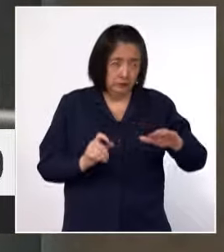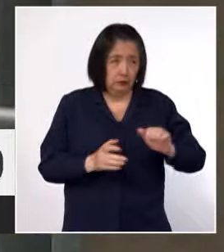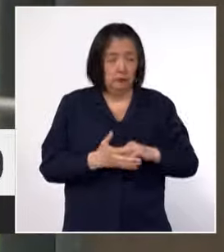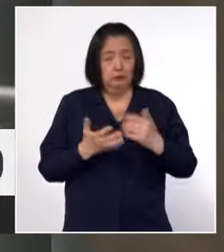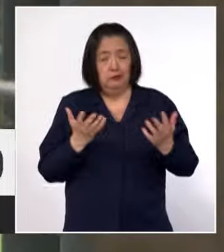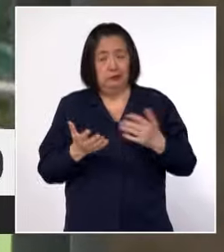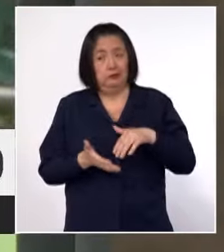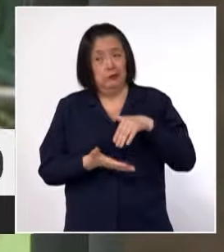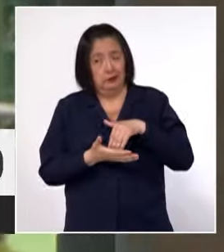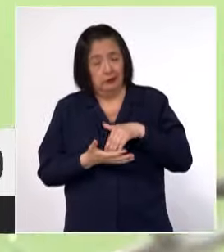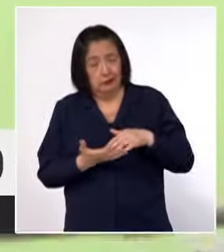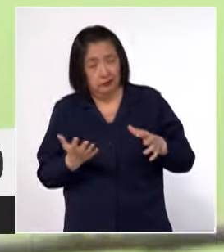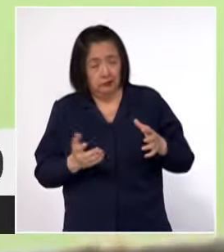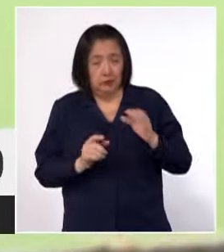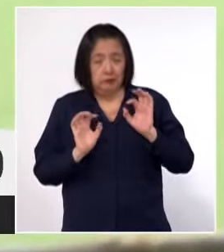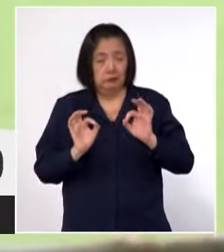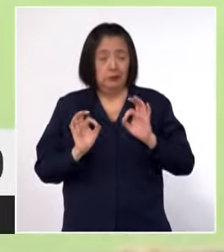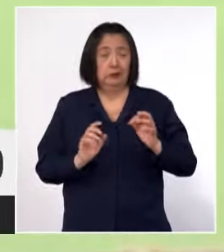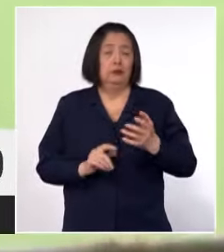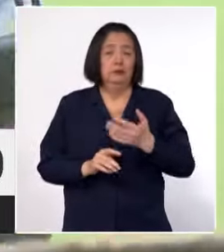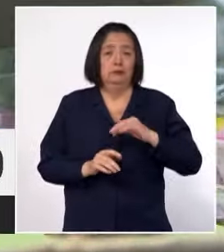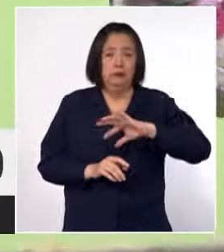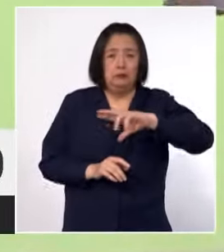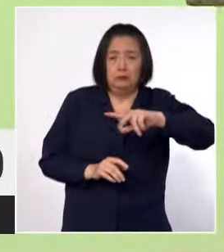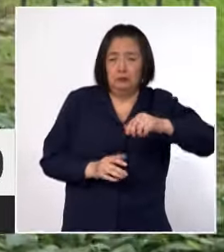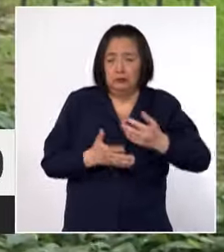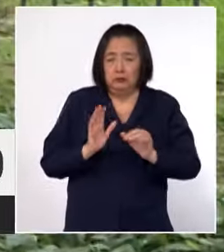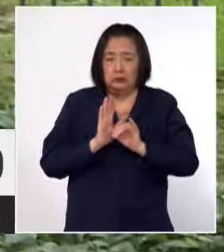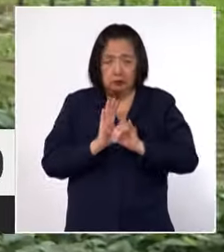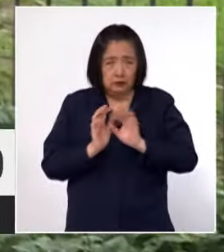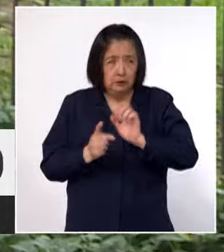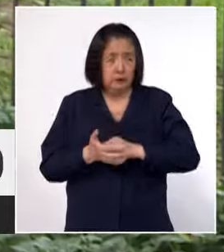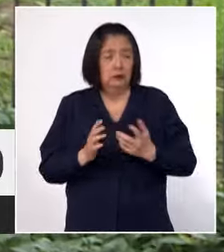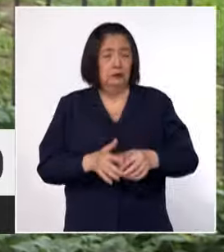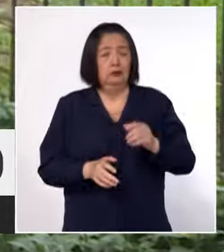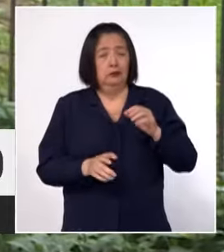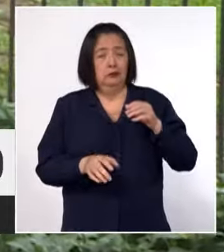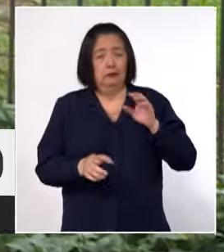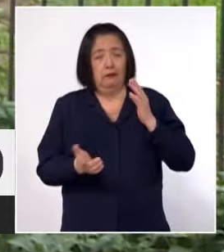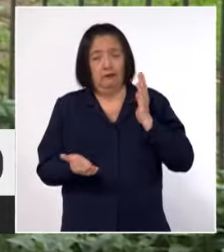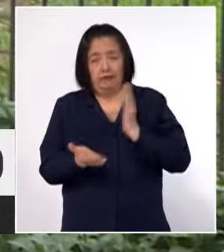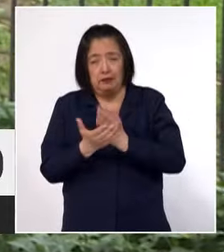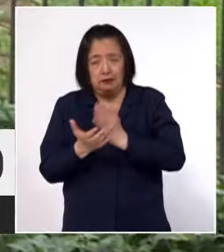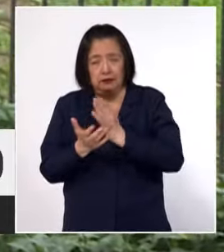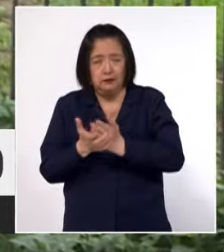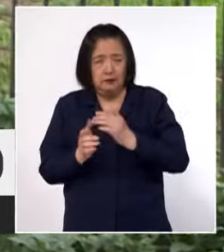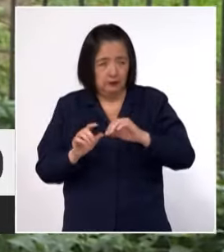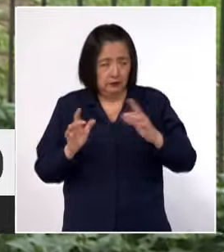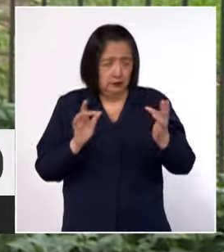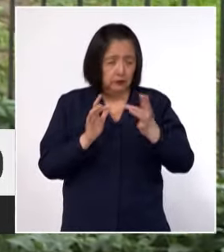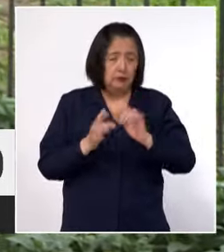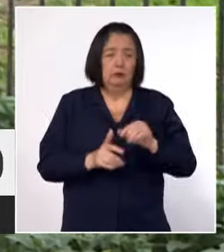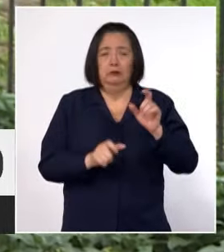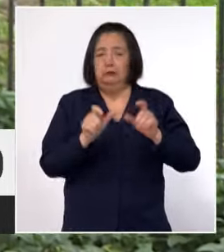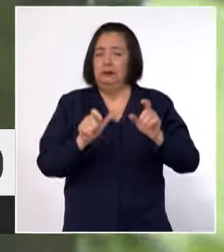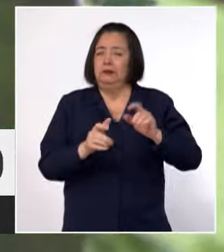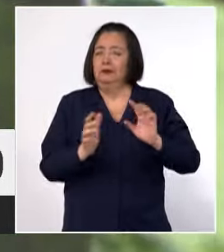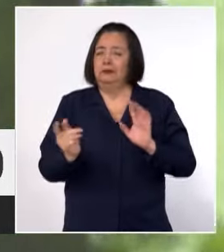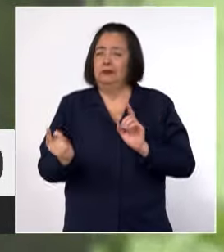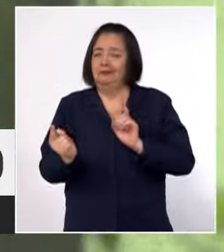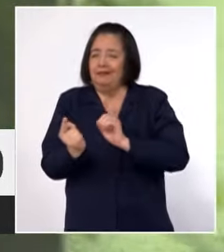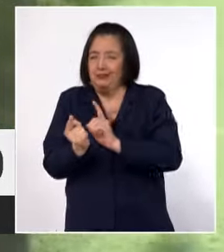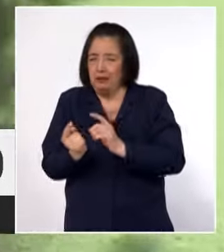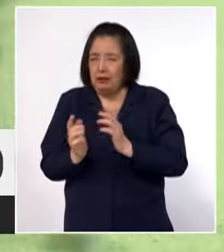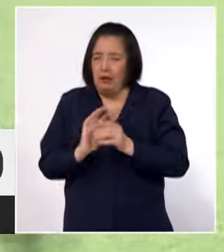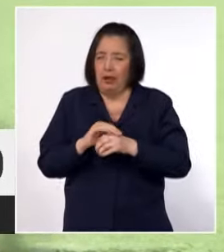volverlos más vulnerables a peligros como el robo de su identidad, el acoso en línea o hasta el contacto con personas malintencionadas a